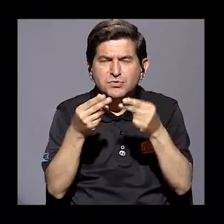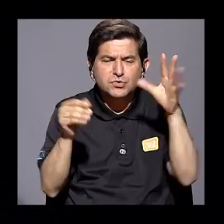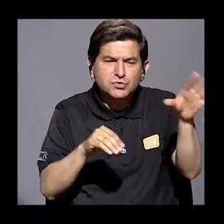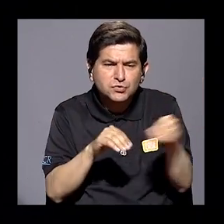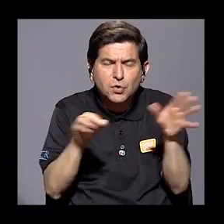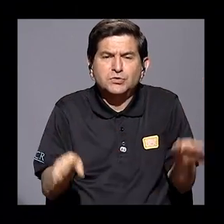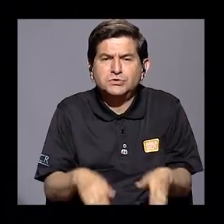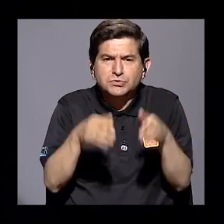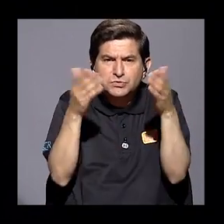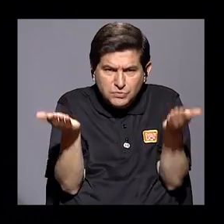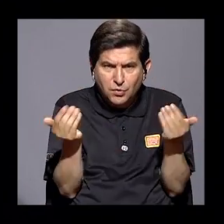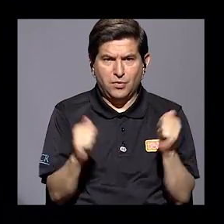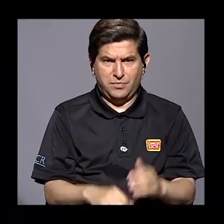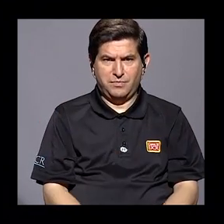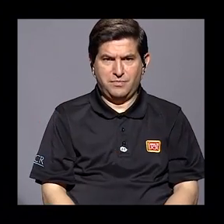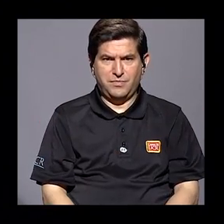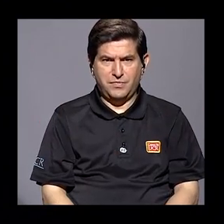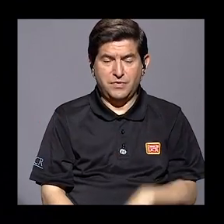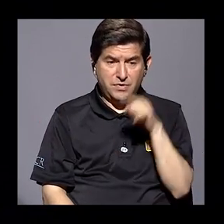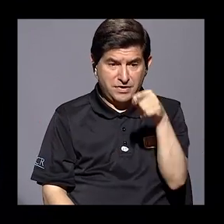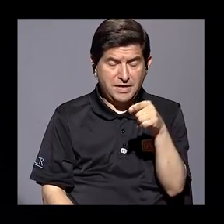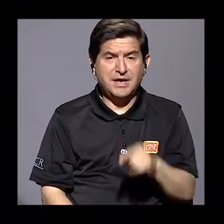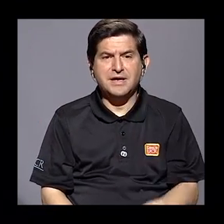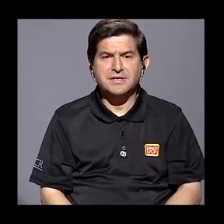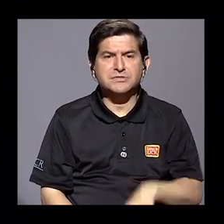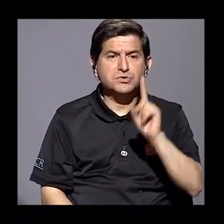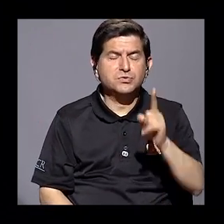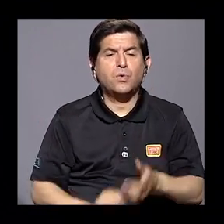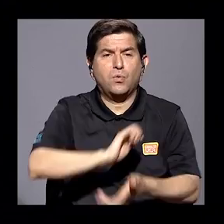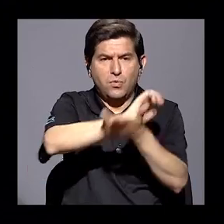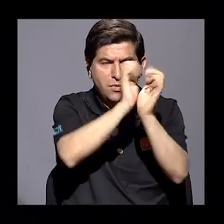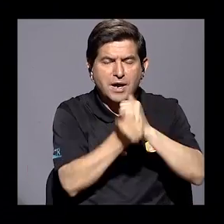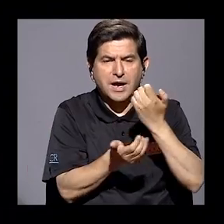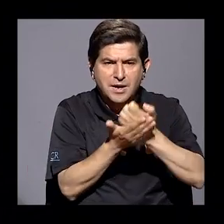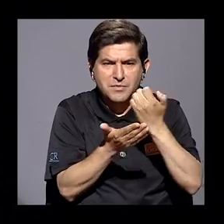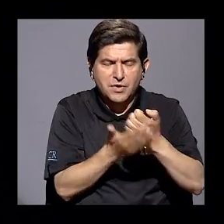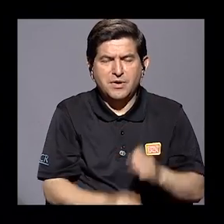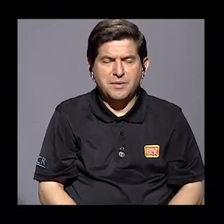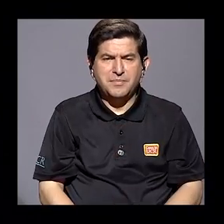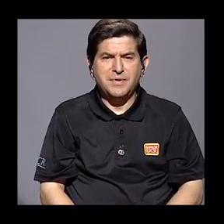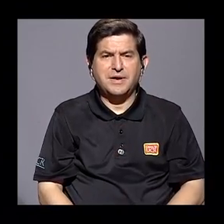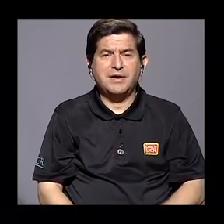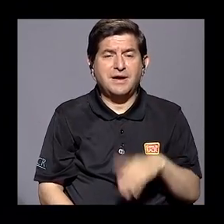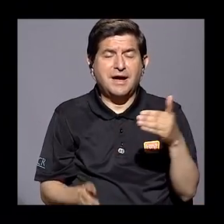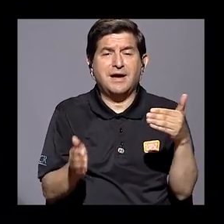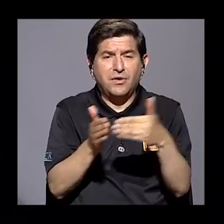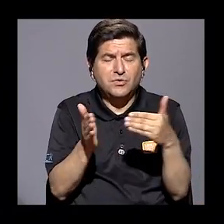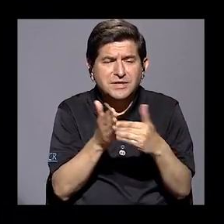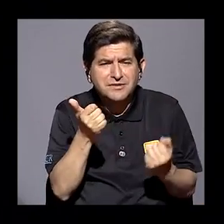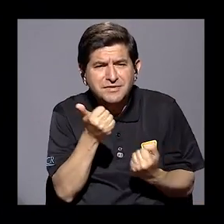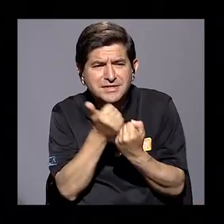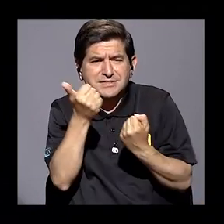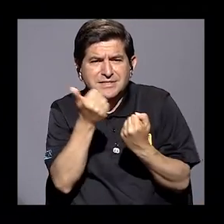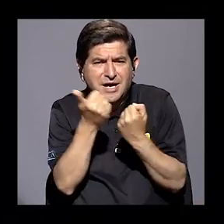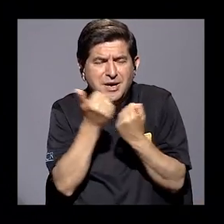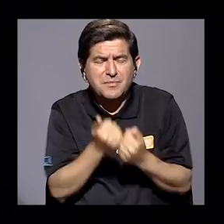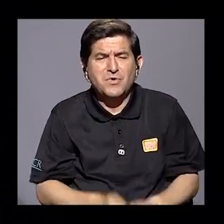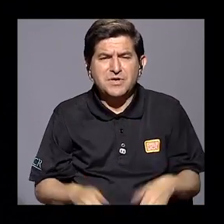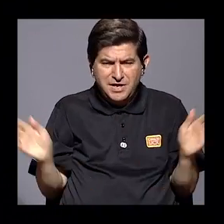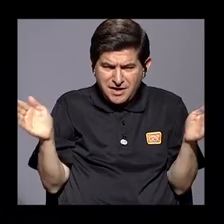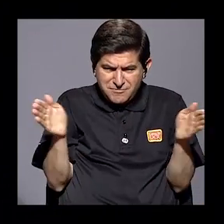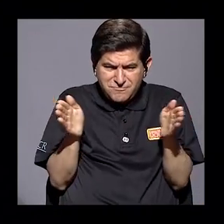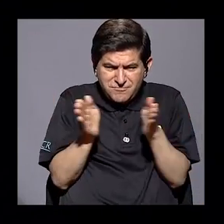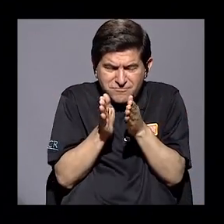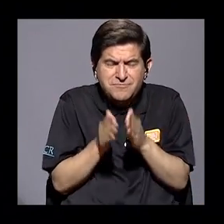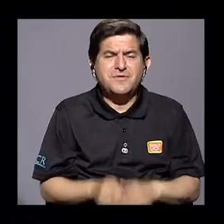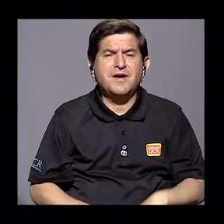costos adicionales que es contractiva esa es una reforma fiscal que es procíclica es decir refuerza esa contracción